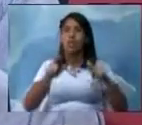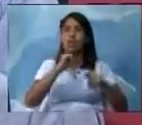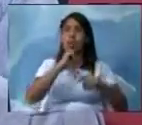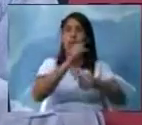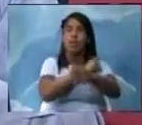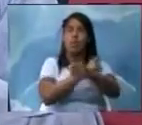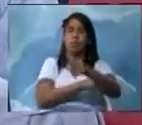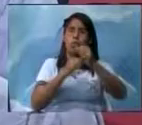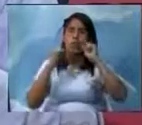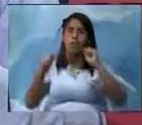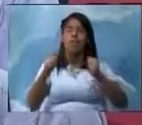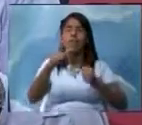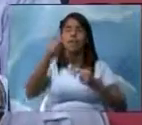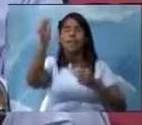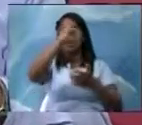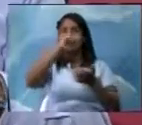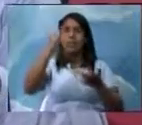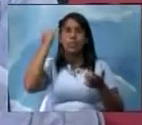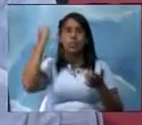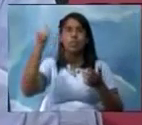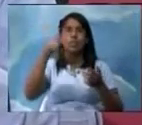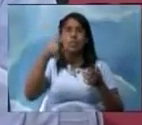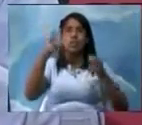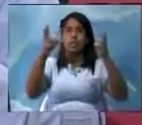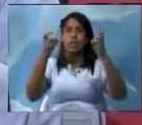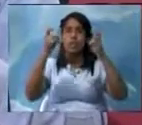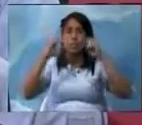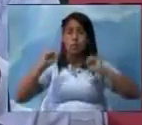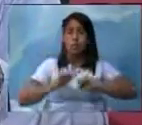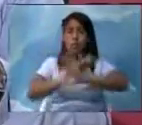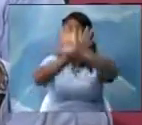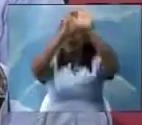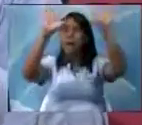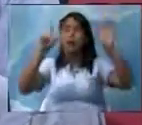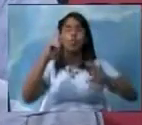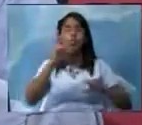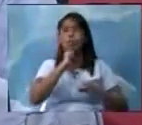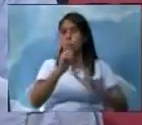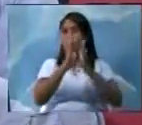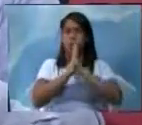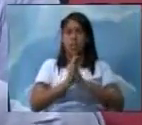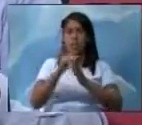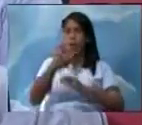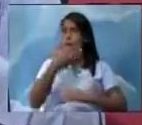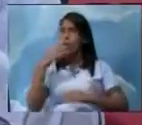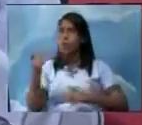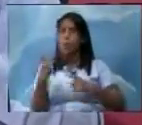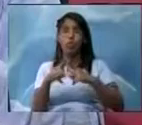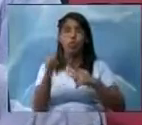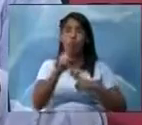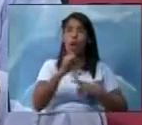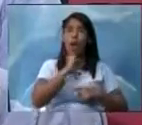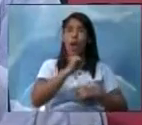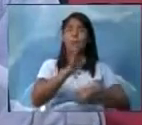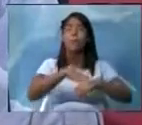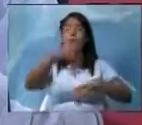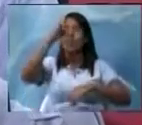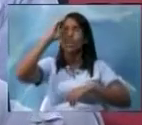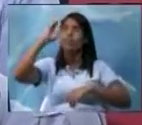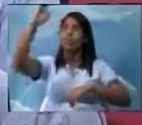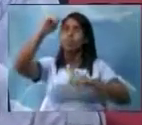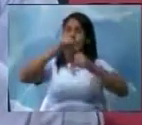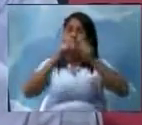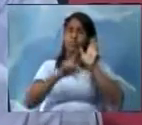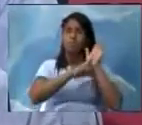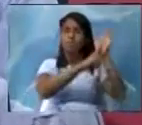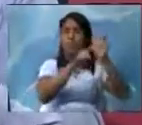el poder de él es la sabiduría si usted recibe un milagro no es porque Ora fulano orora prino no es porque Dios se